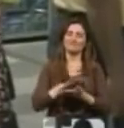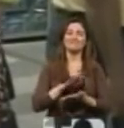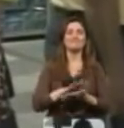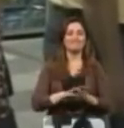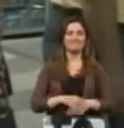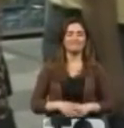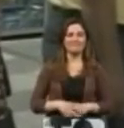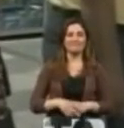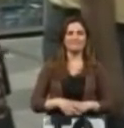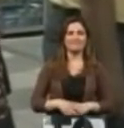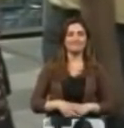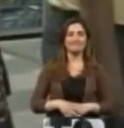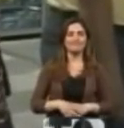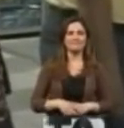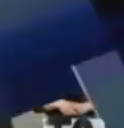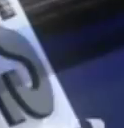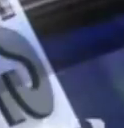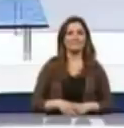con tranquilidad.